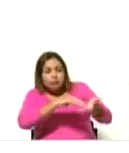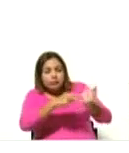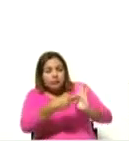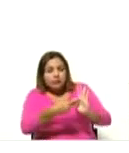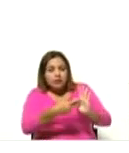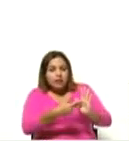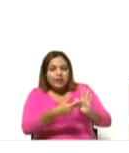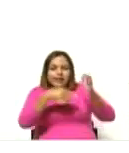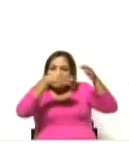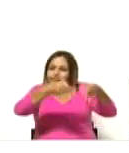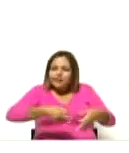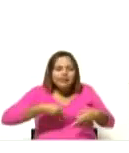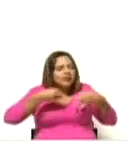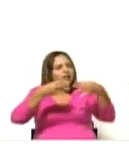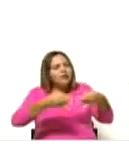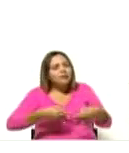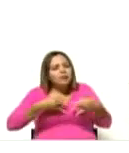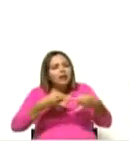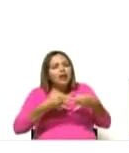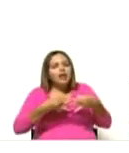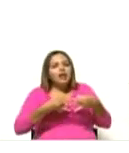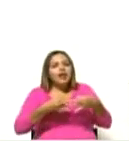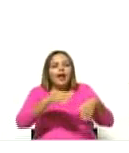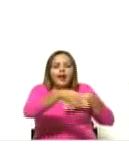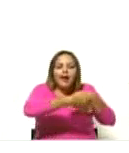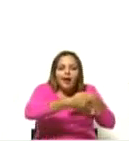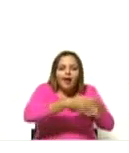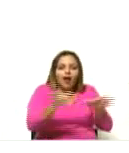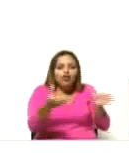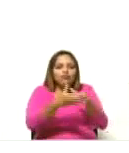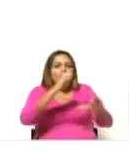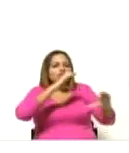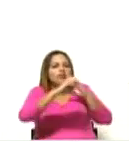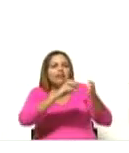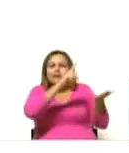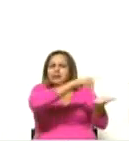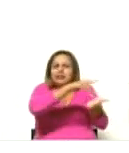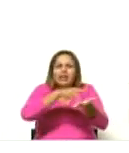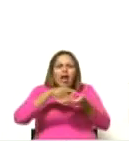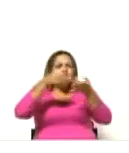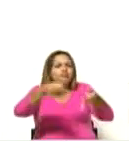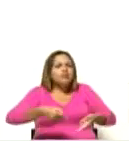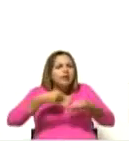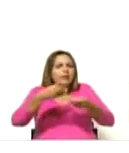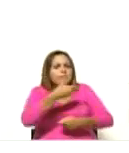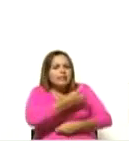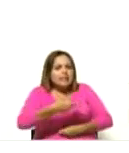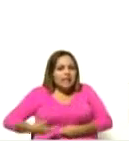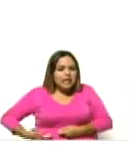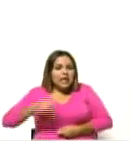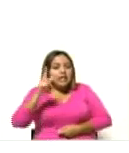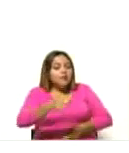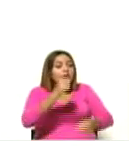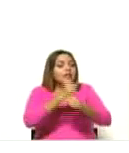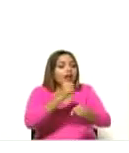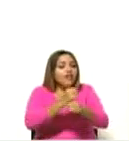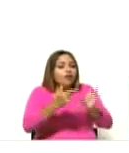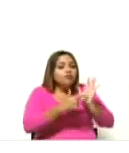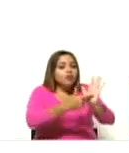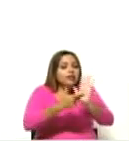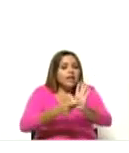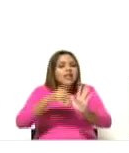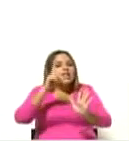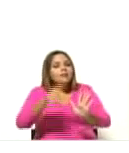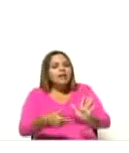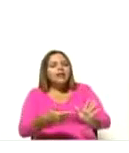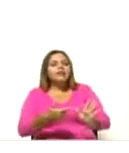presencia constante en los medios, en las redes, una presencia del presidente y de la gestión, de un discurso